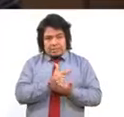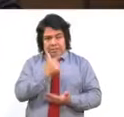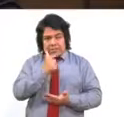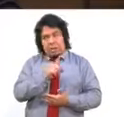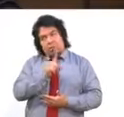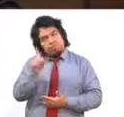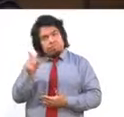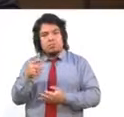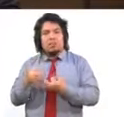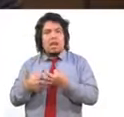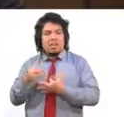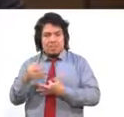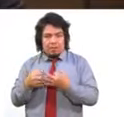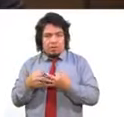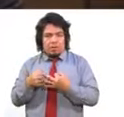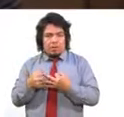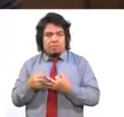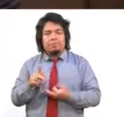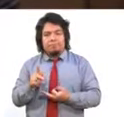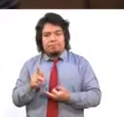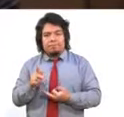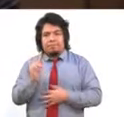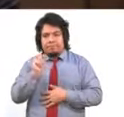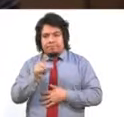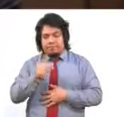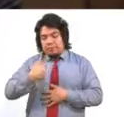tribunal, ¿sí? Pero inmediatamente tenemos que